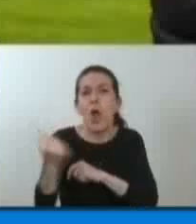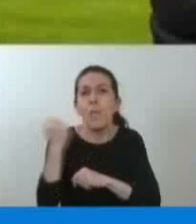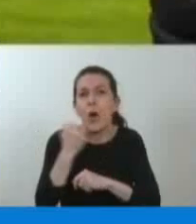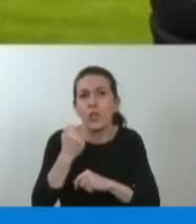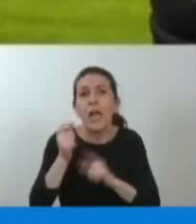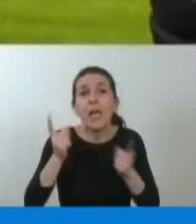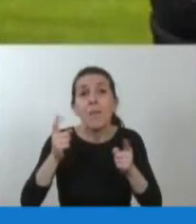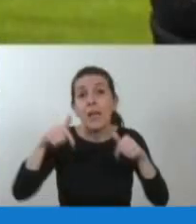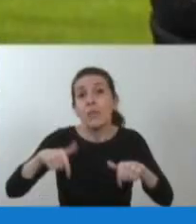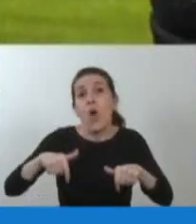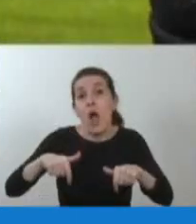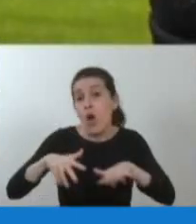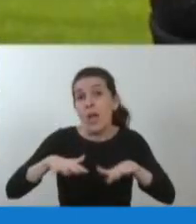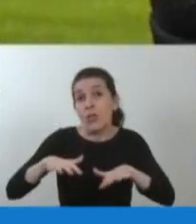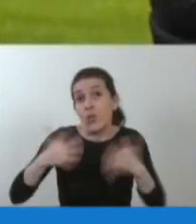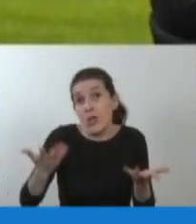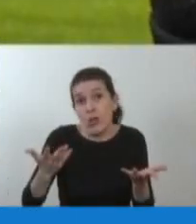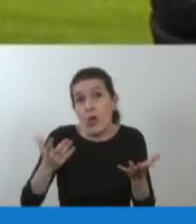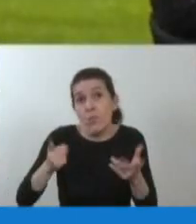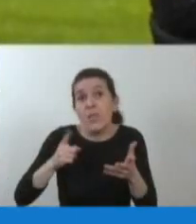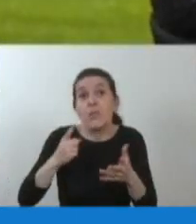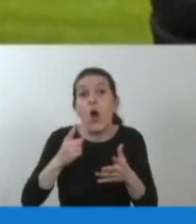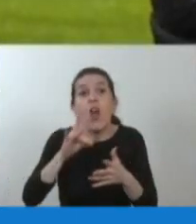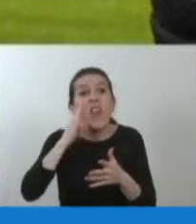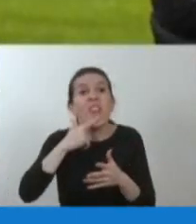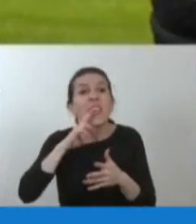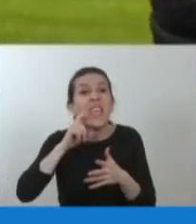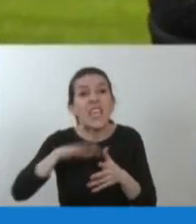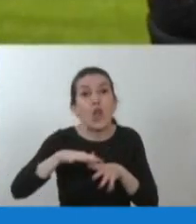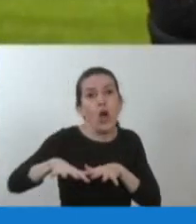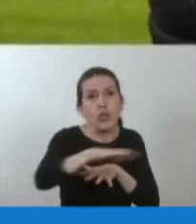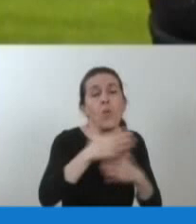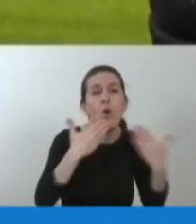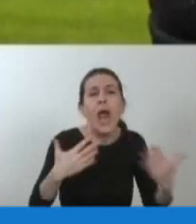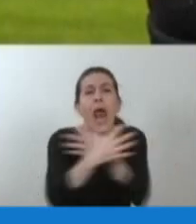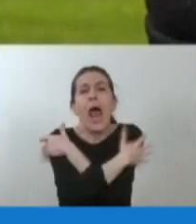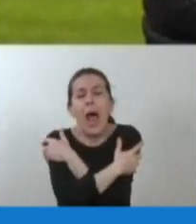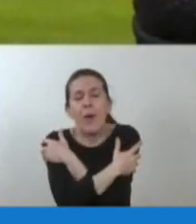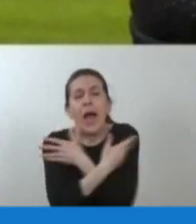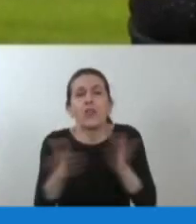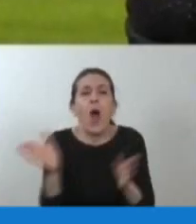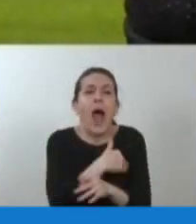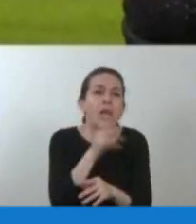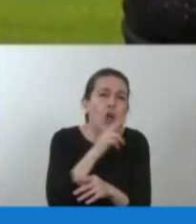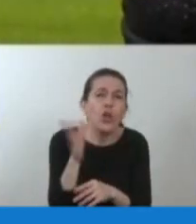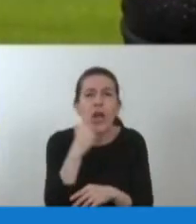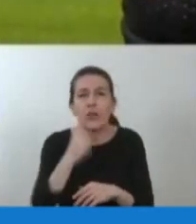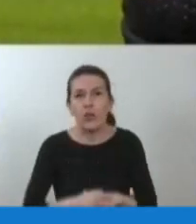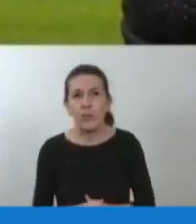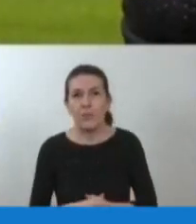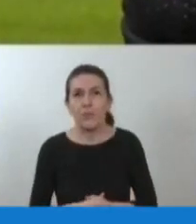que nos está pasando hoy en todos nuestros distritos sigue muchísimas gracias un gran abrazo a todas ya todos